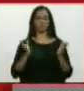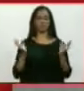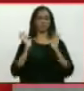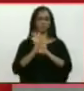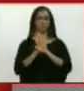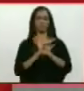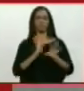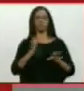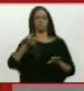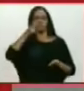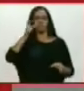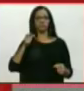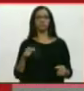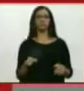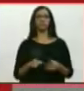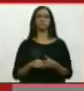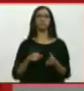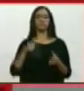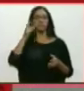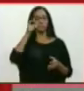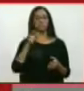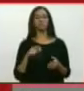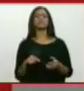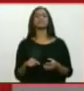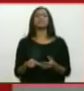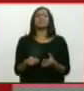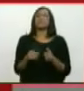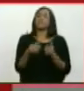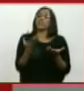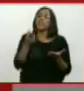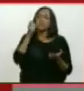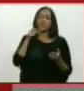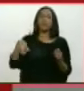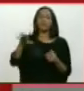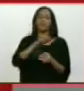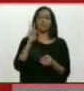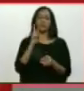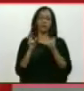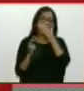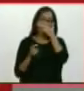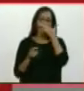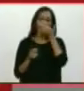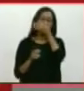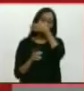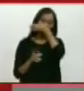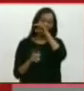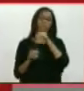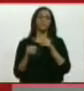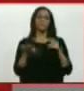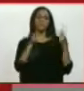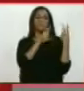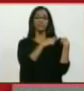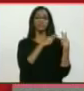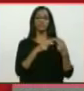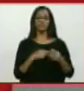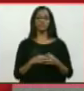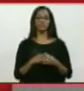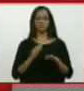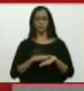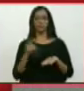la fiscalía y pedir al fiscal, al hermano fiscal general de la República, asumir, porque